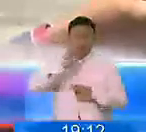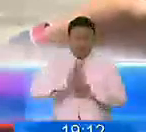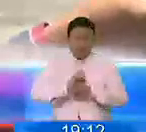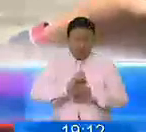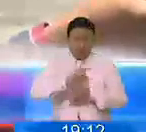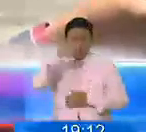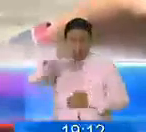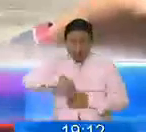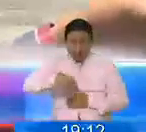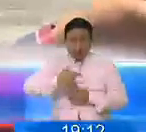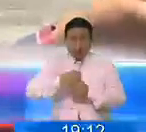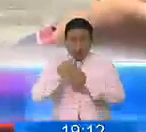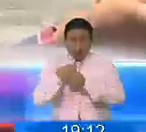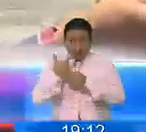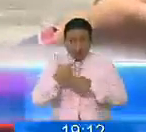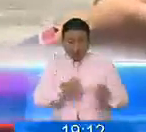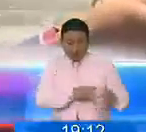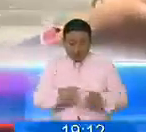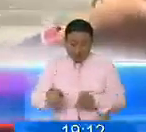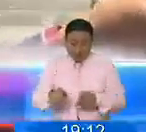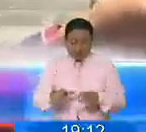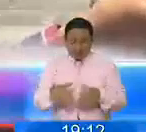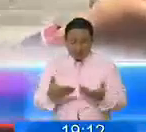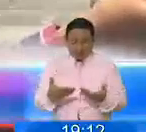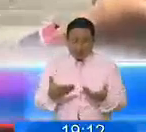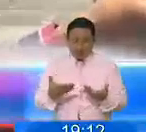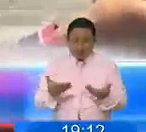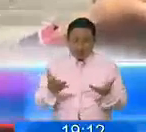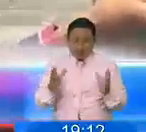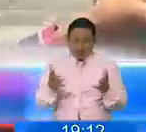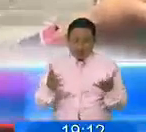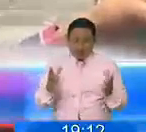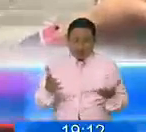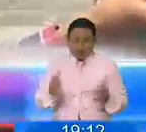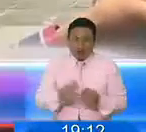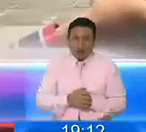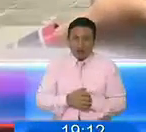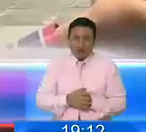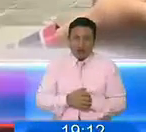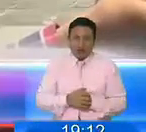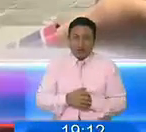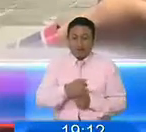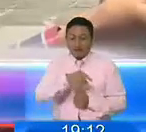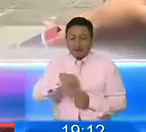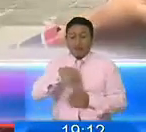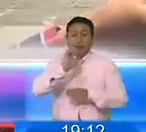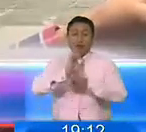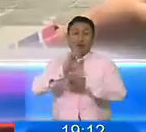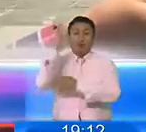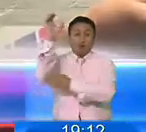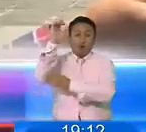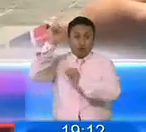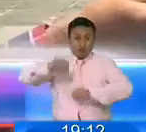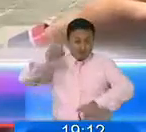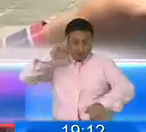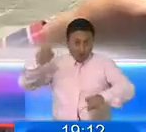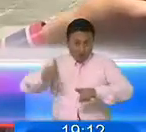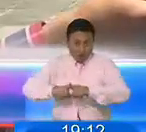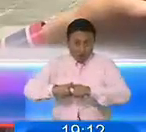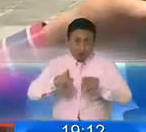establece cuál era un plan exacto que tenían que haber realizado para entre ecuador y colombia haber